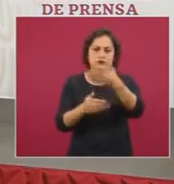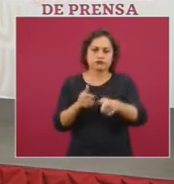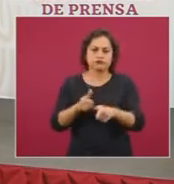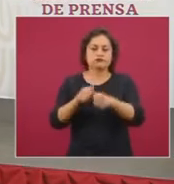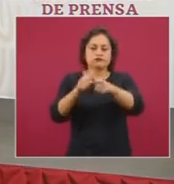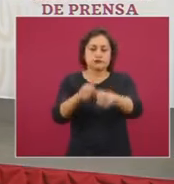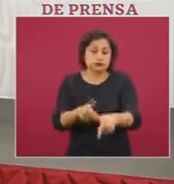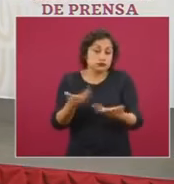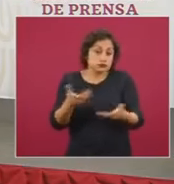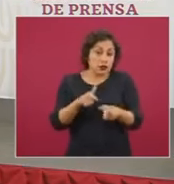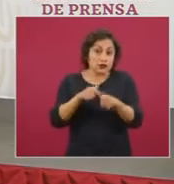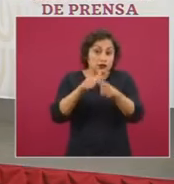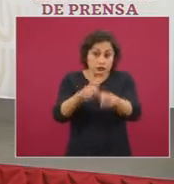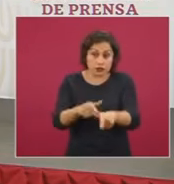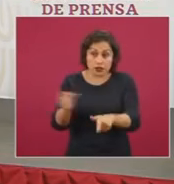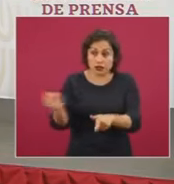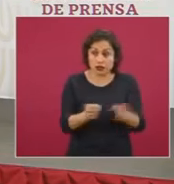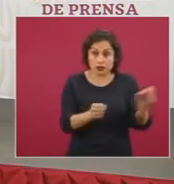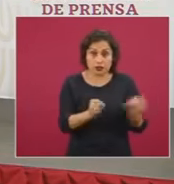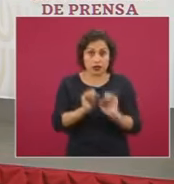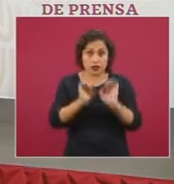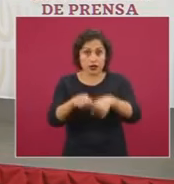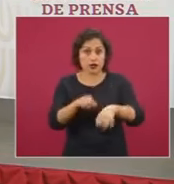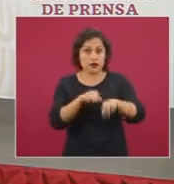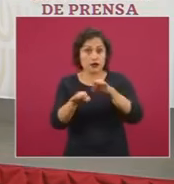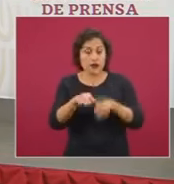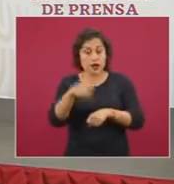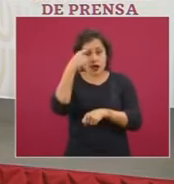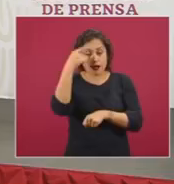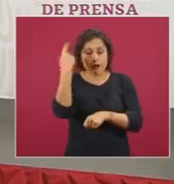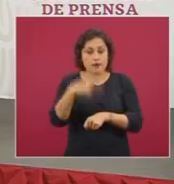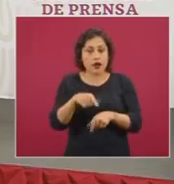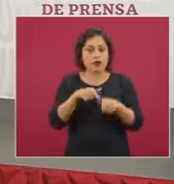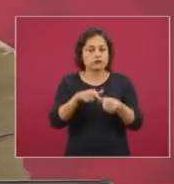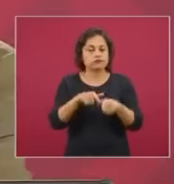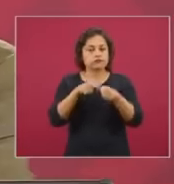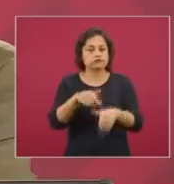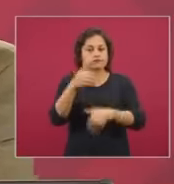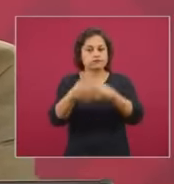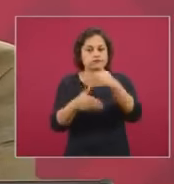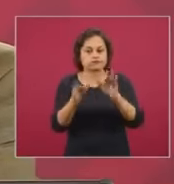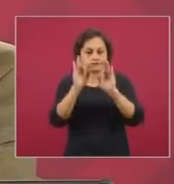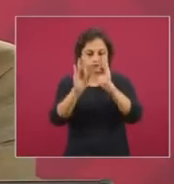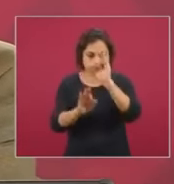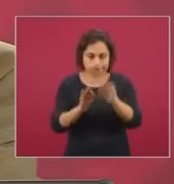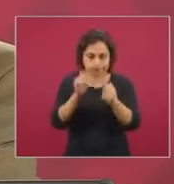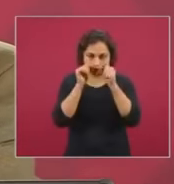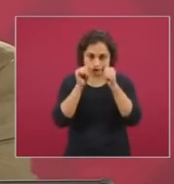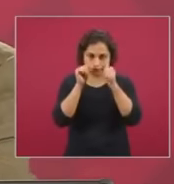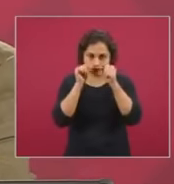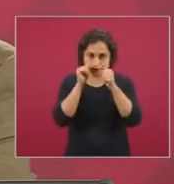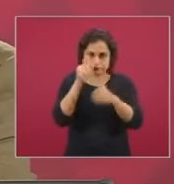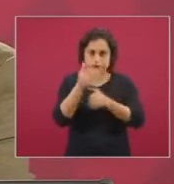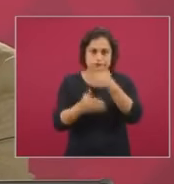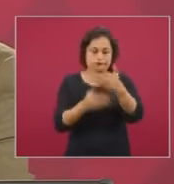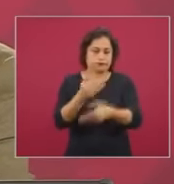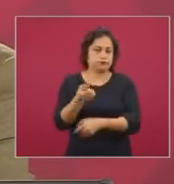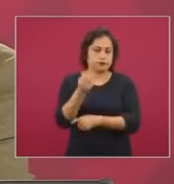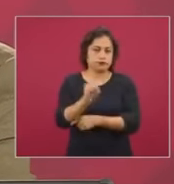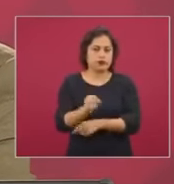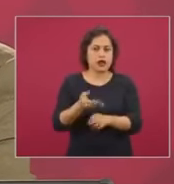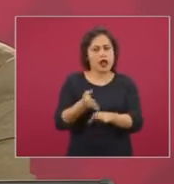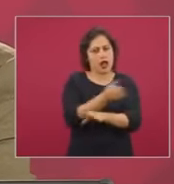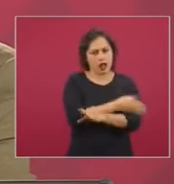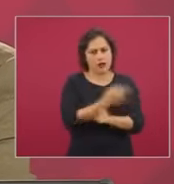pues, los contratos hasta que tengamos una seguridad de que podamos tener también el proceso que también se inició desde